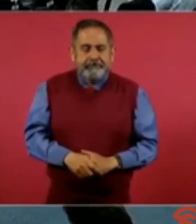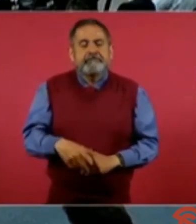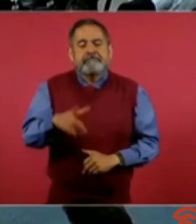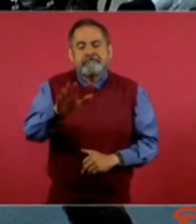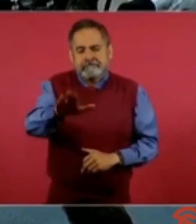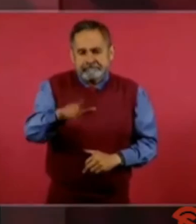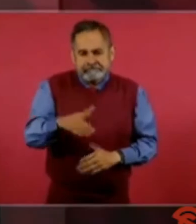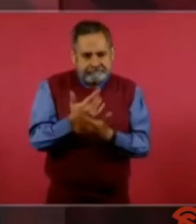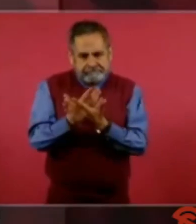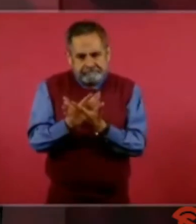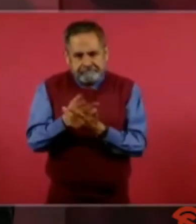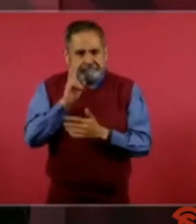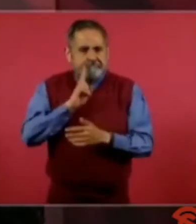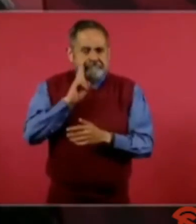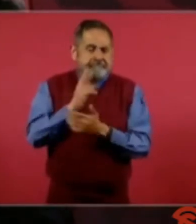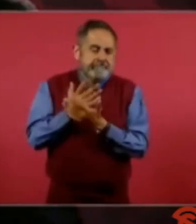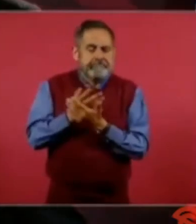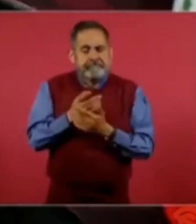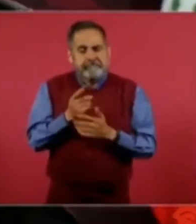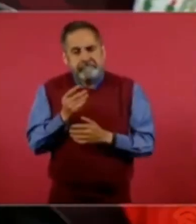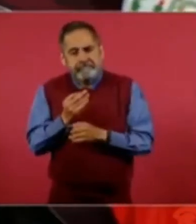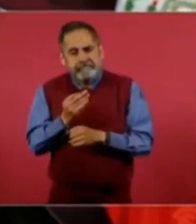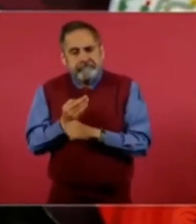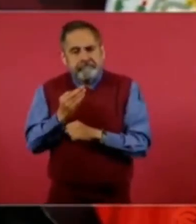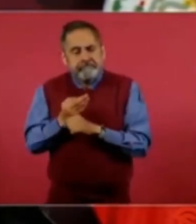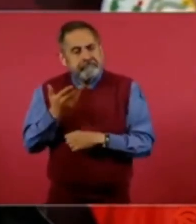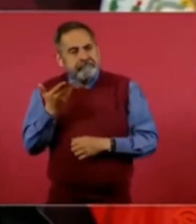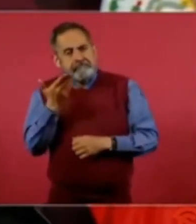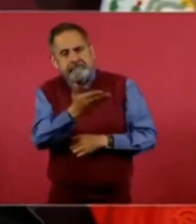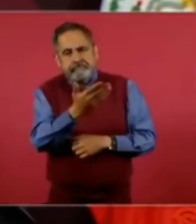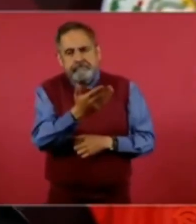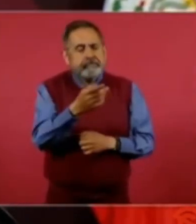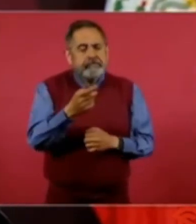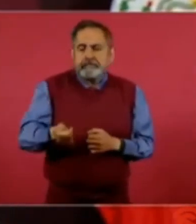solicitando este que